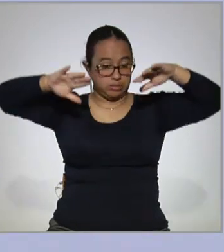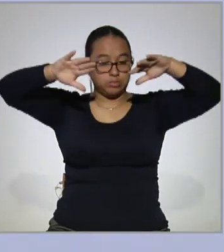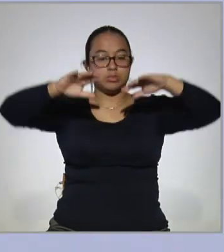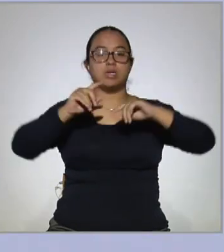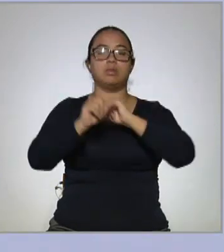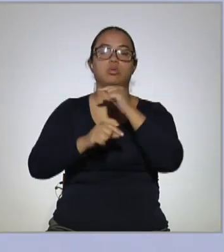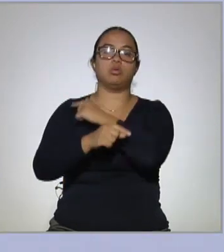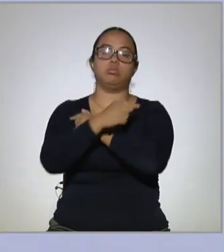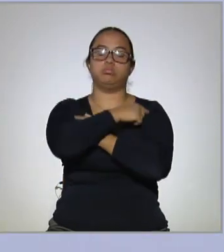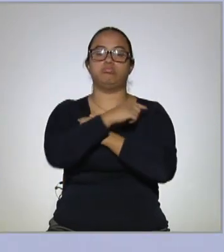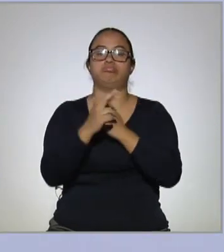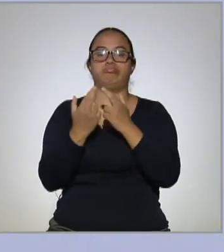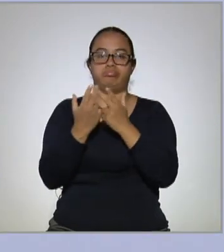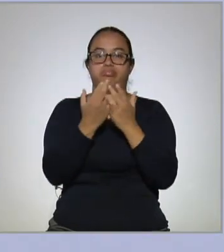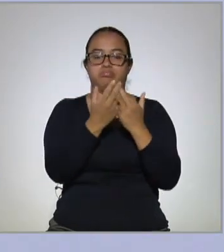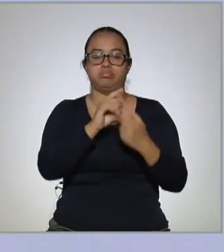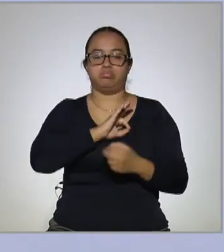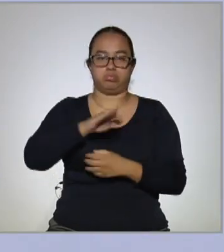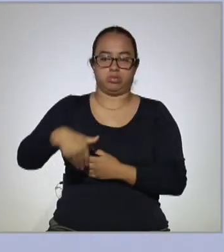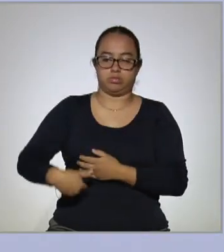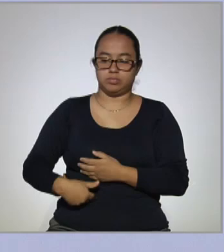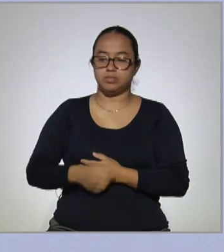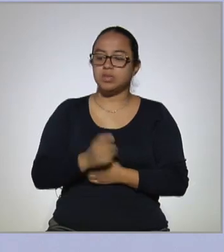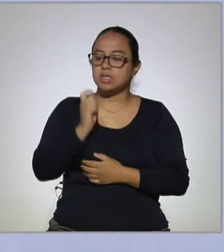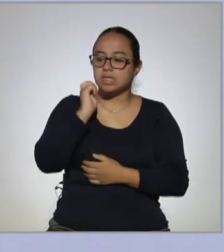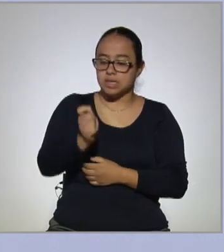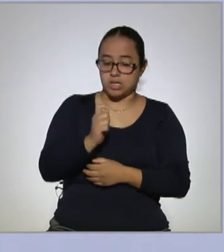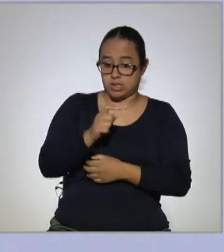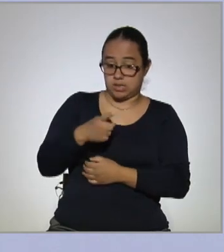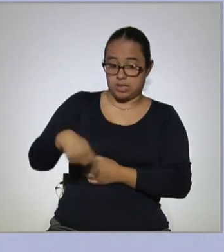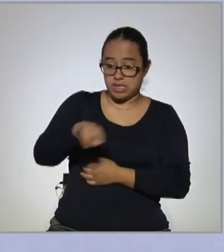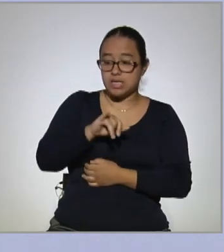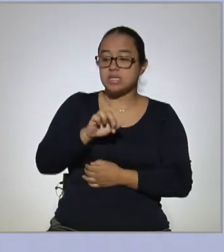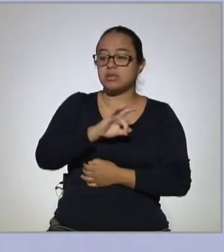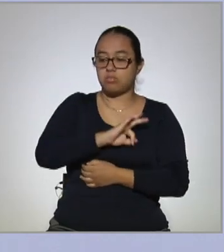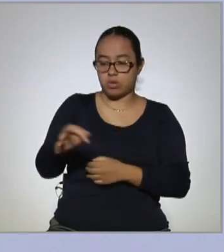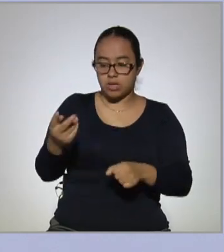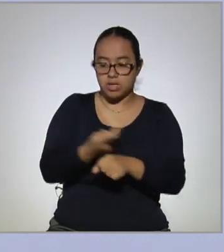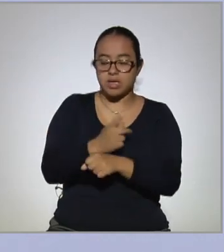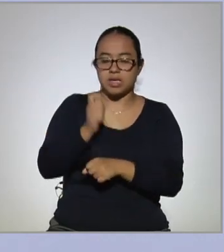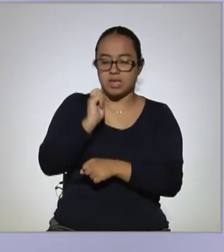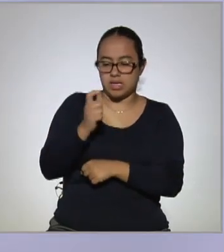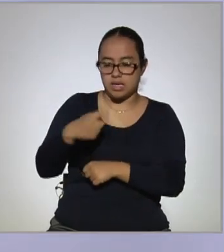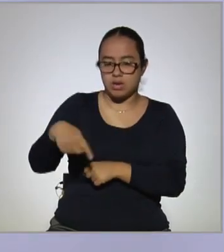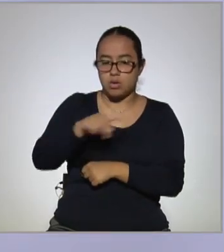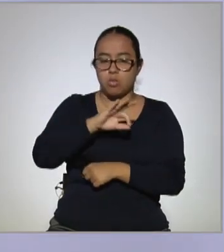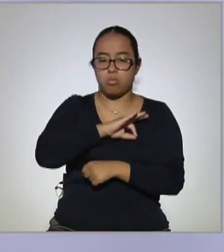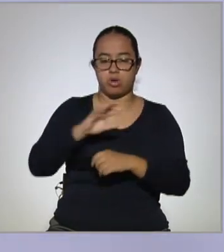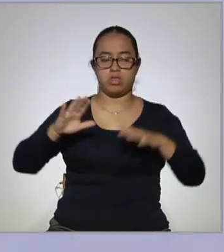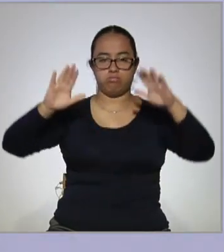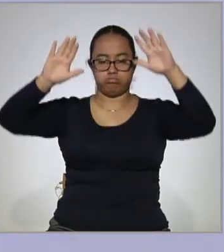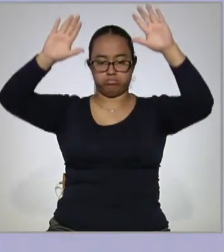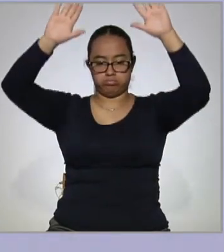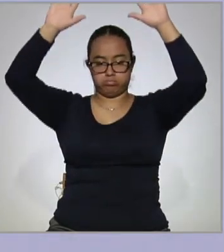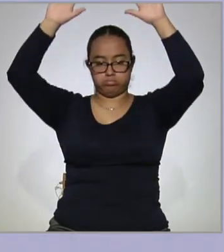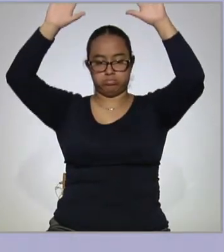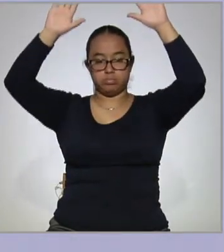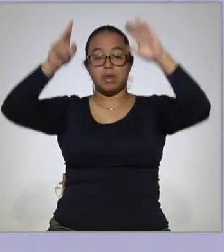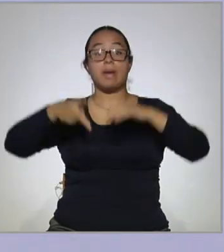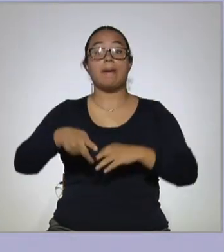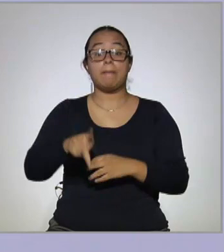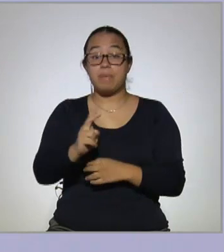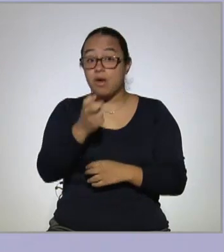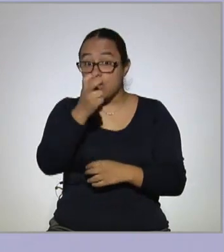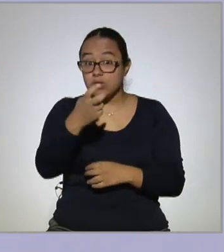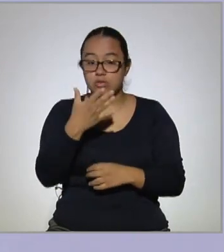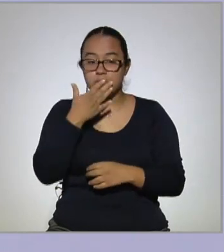lesionando progresivamente el manguito rotador. Podemos decir que nosotros sí podemos, somos de las especies que podemos levantar los brazos, aunque no es